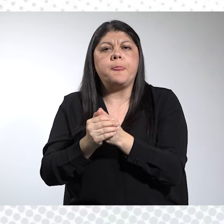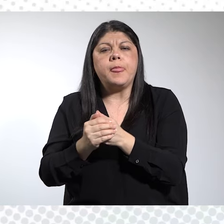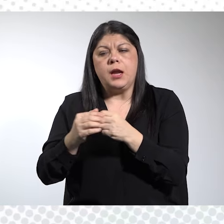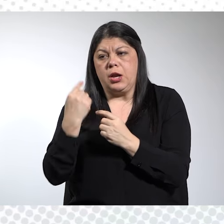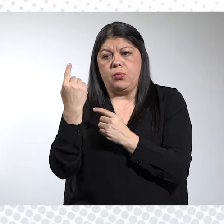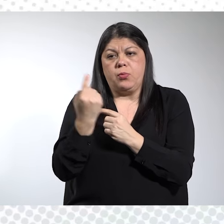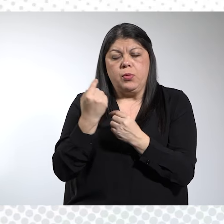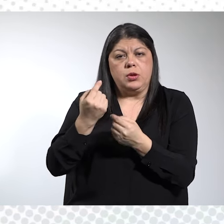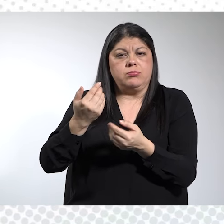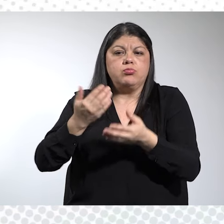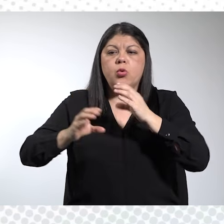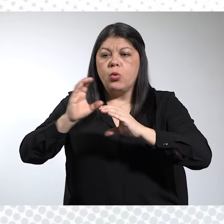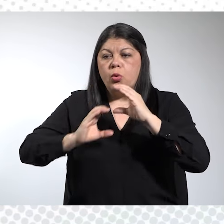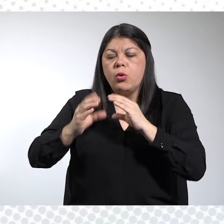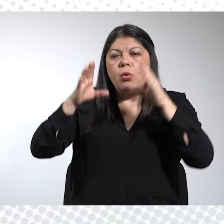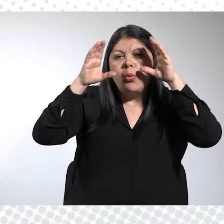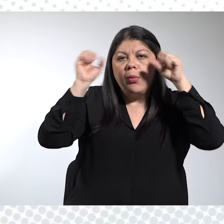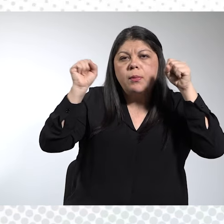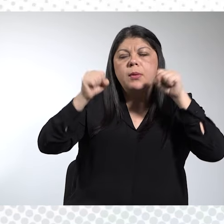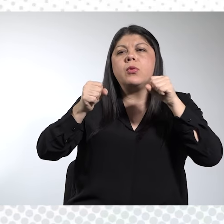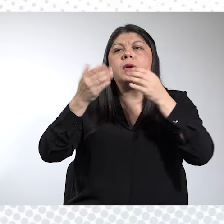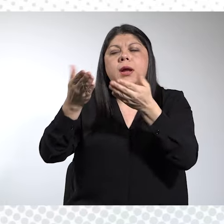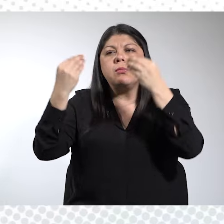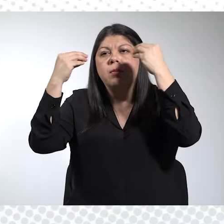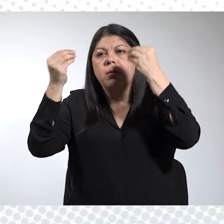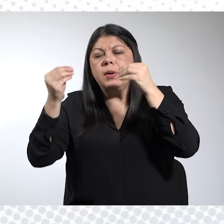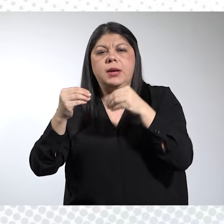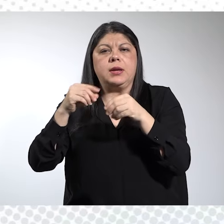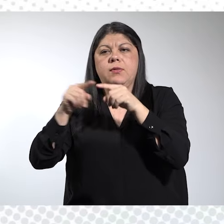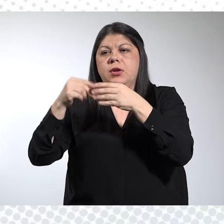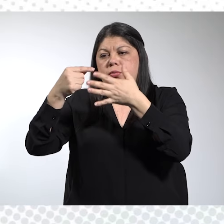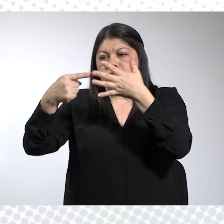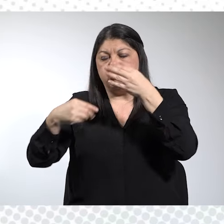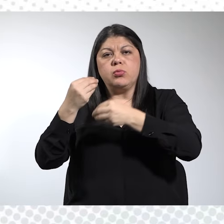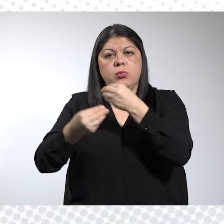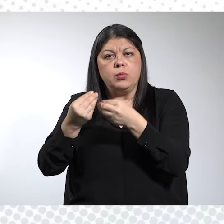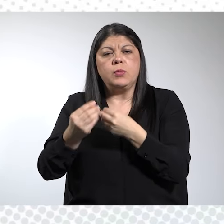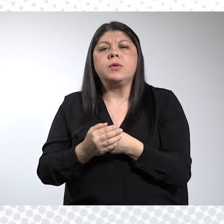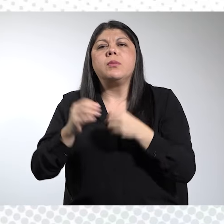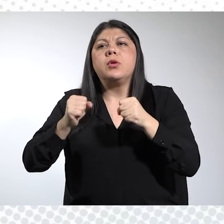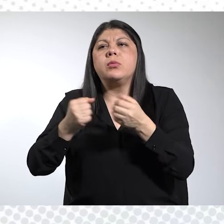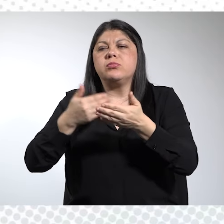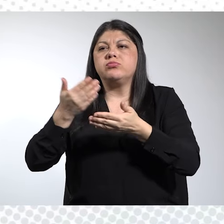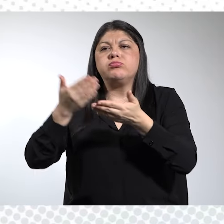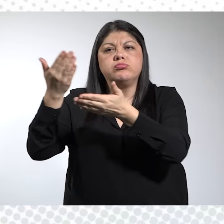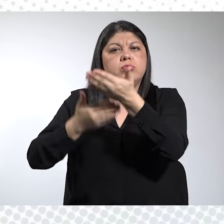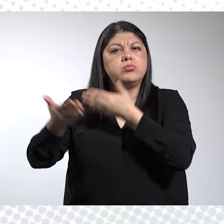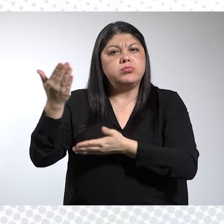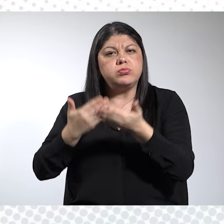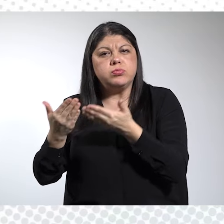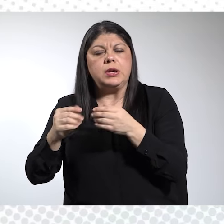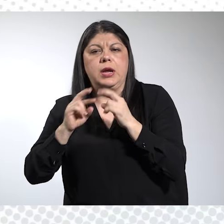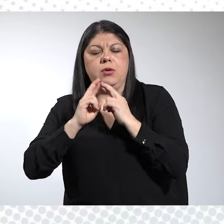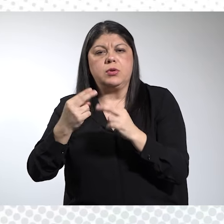en la trazabilidad de mercado a través de la Cancillería para poder colocar estos productos donde deben ser. Porque la exportación en este país es